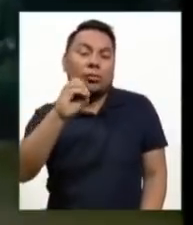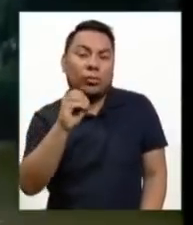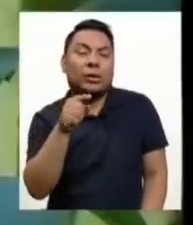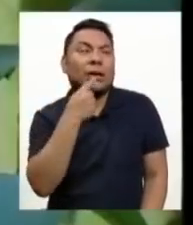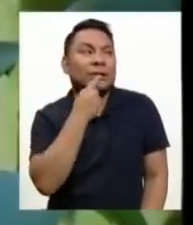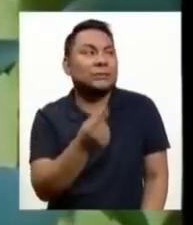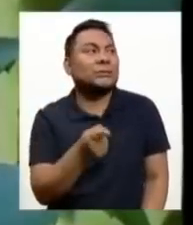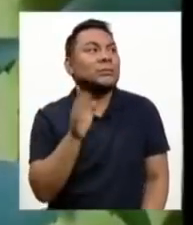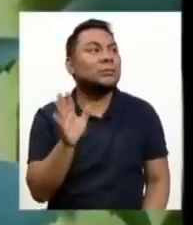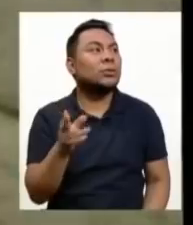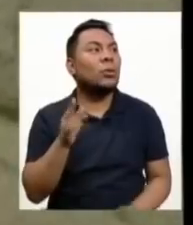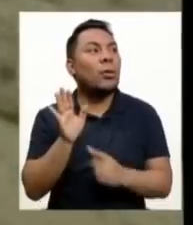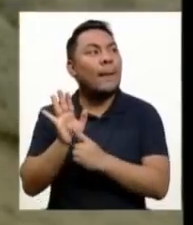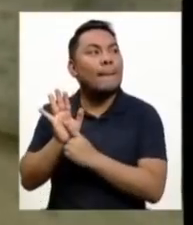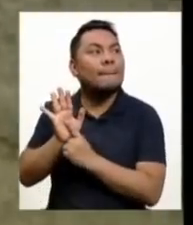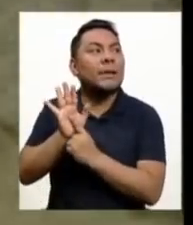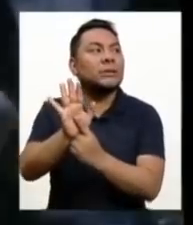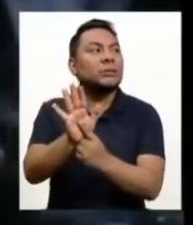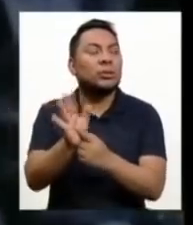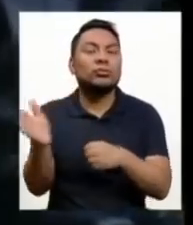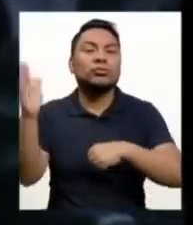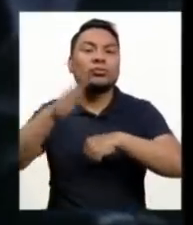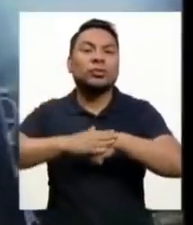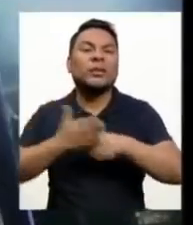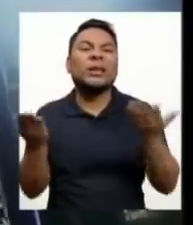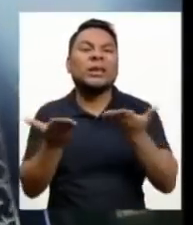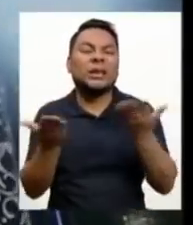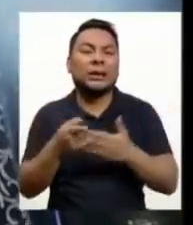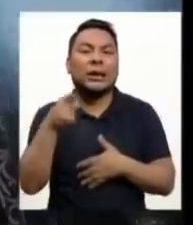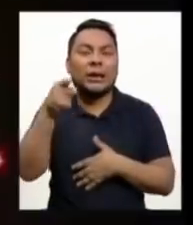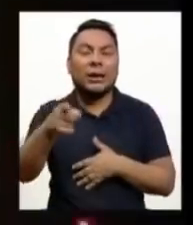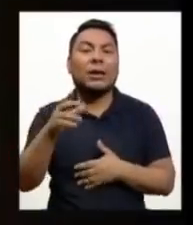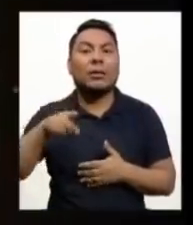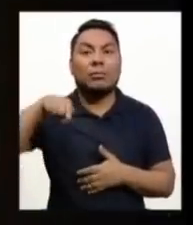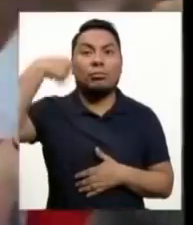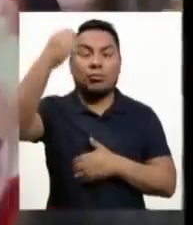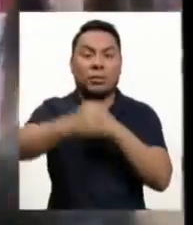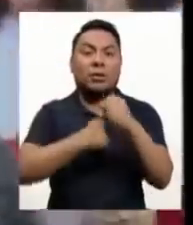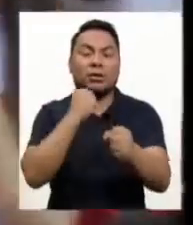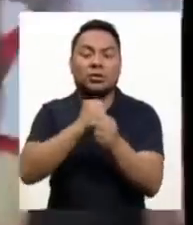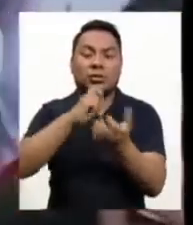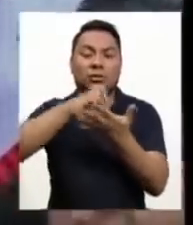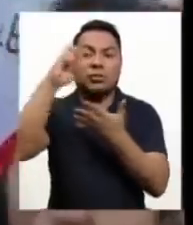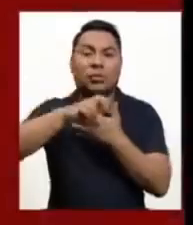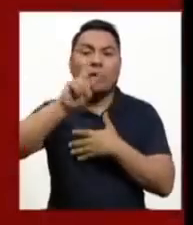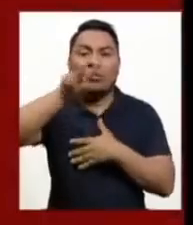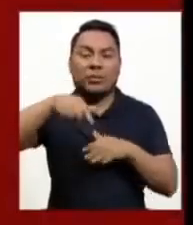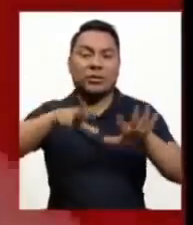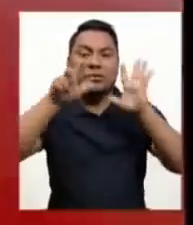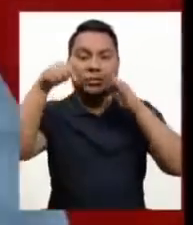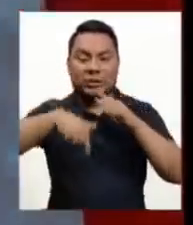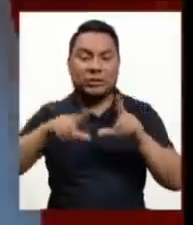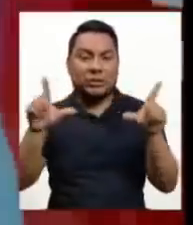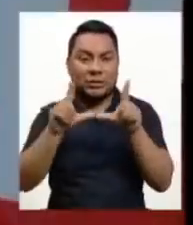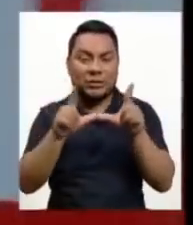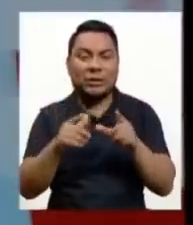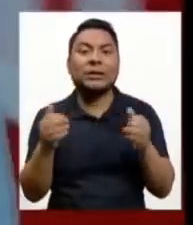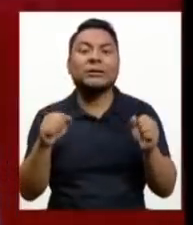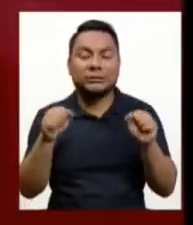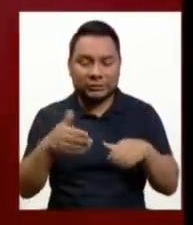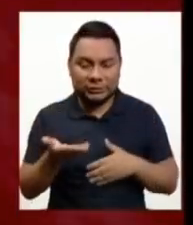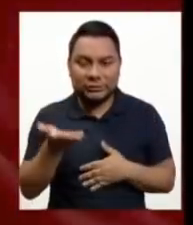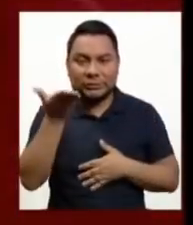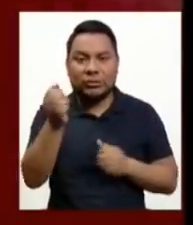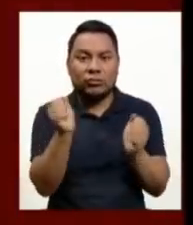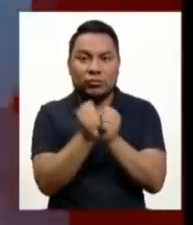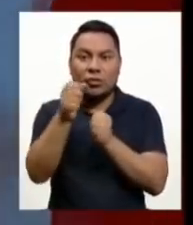está haciendo una presentación sobre lo que va a ser la programación del 2018 de nuestro canal, y estamos allí con